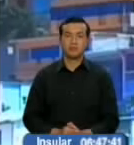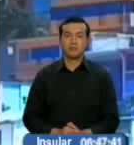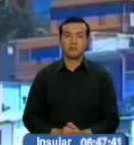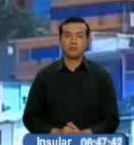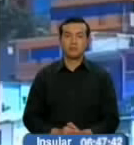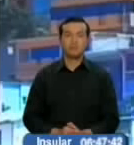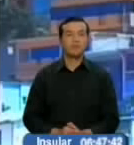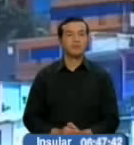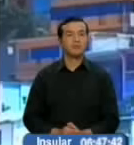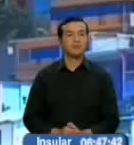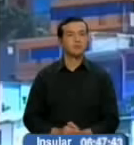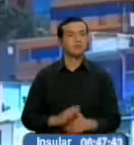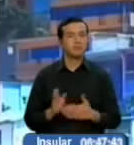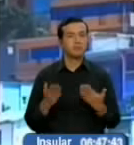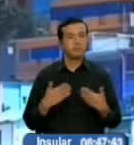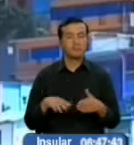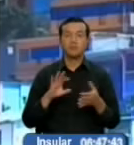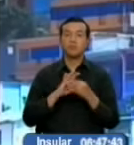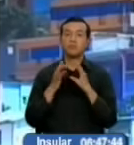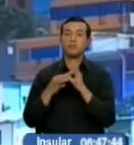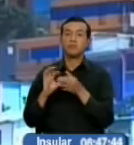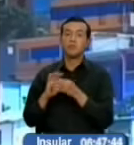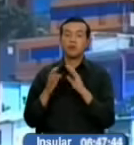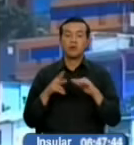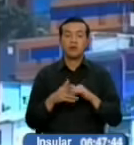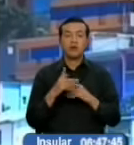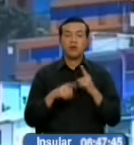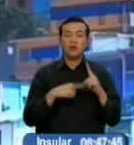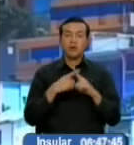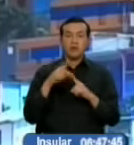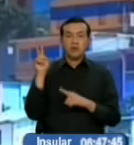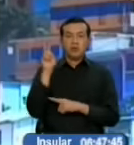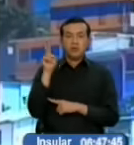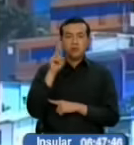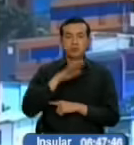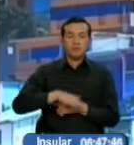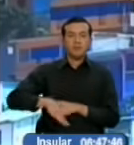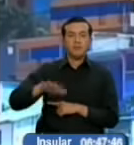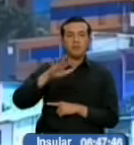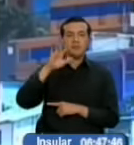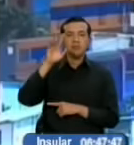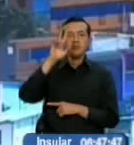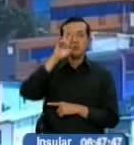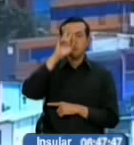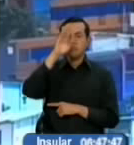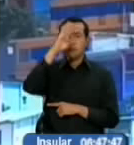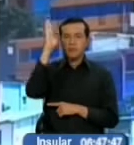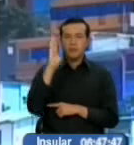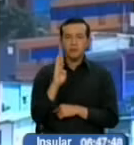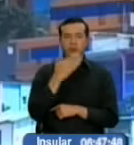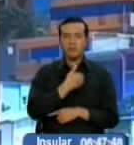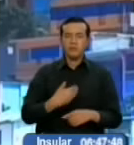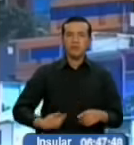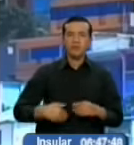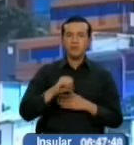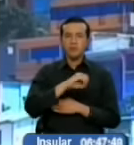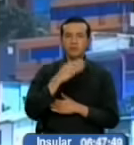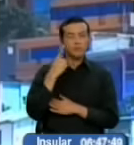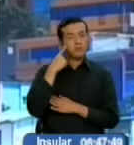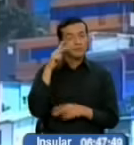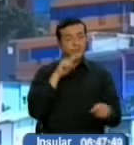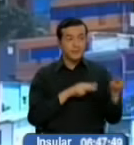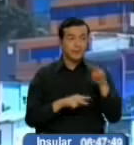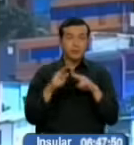Y bien, todo está listo para las Olimpiadas que serán inauguradas este viernes en Río de Janeiro. Además, el presidente de Estados Unidos, Barack Obama, analiza en